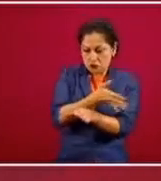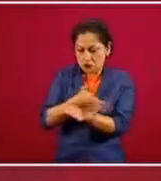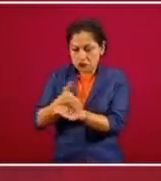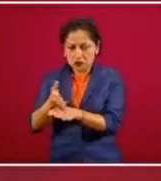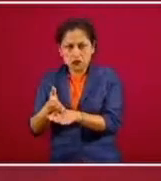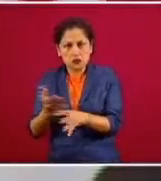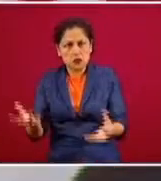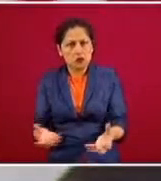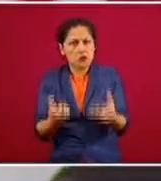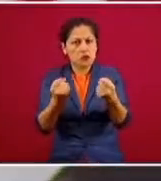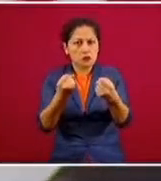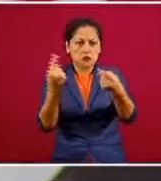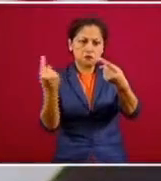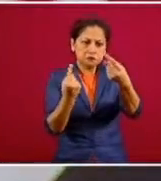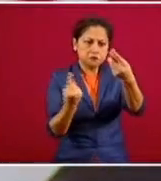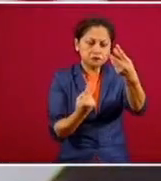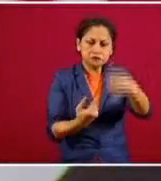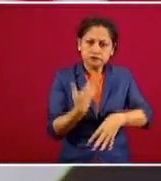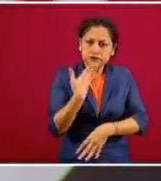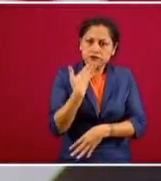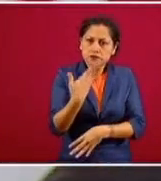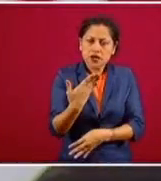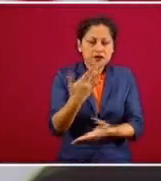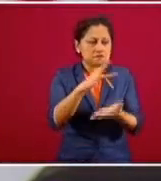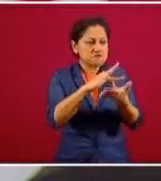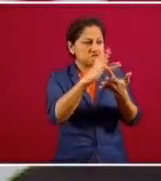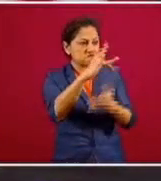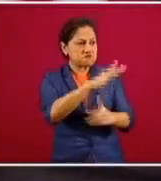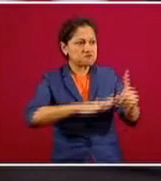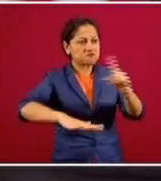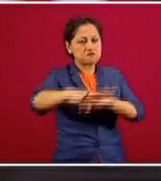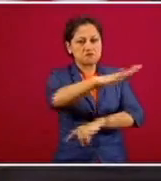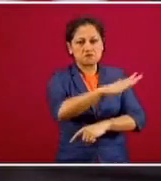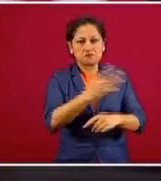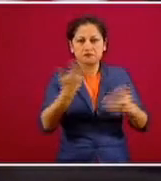la mala fama de nuestro país